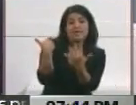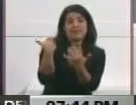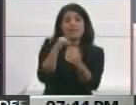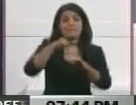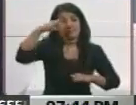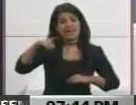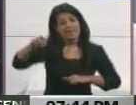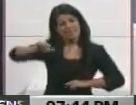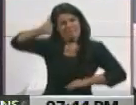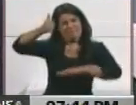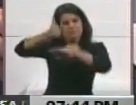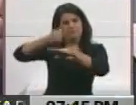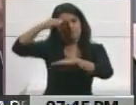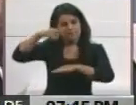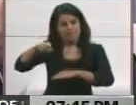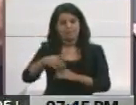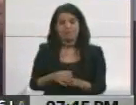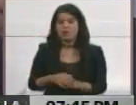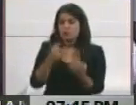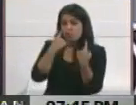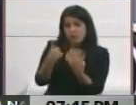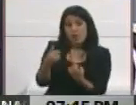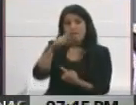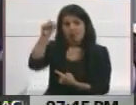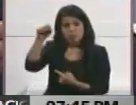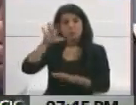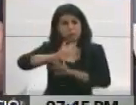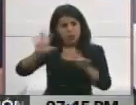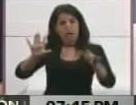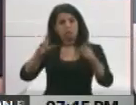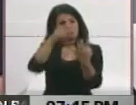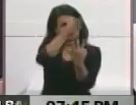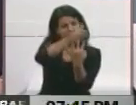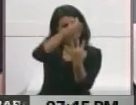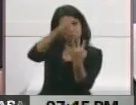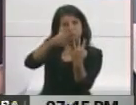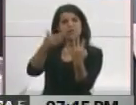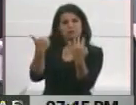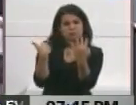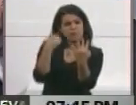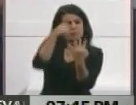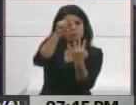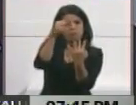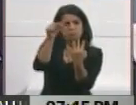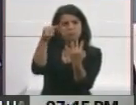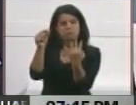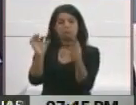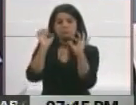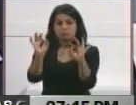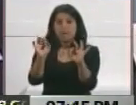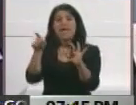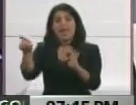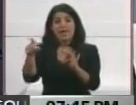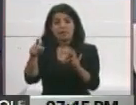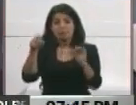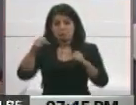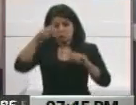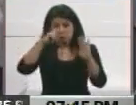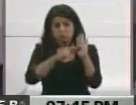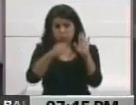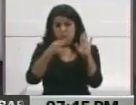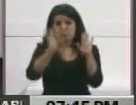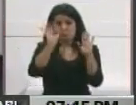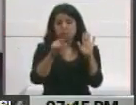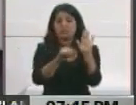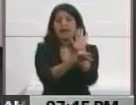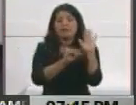carácter militar cumpliendo con el artículo 328 de la Constitución el 326 también